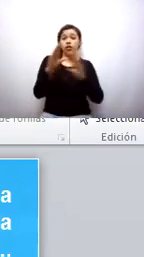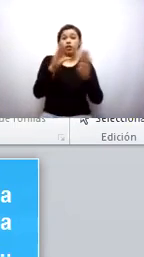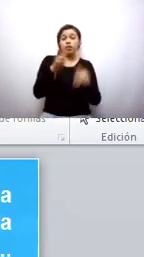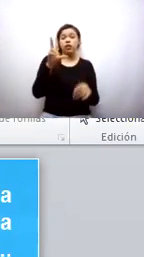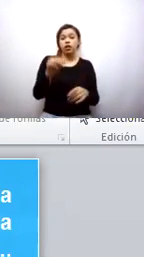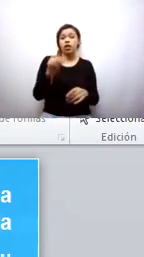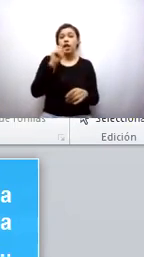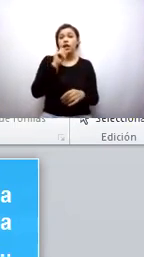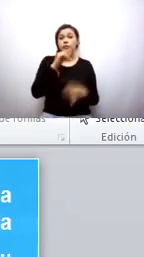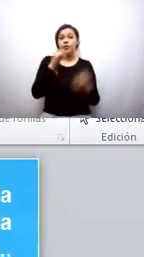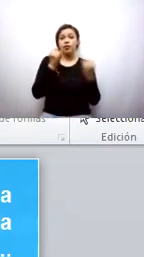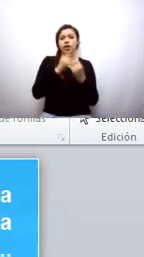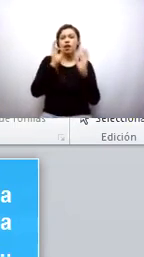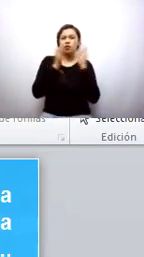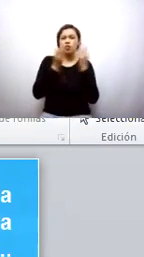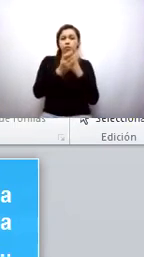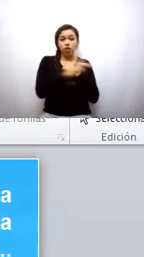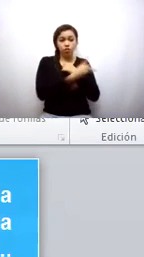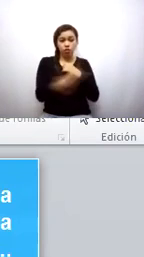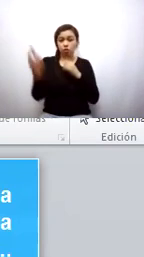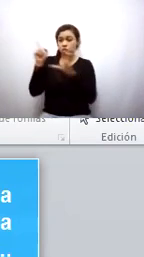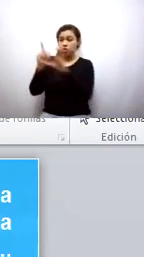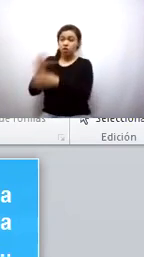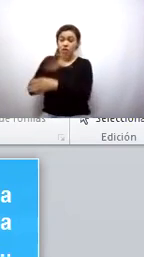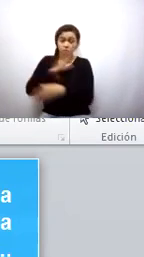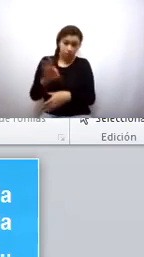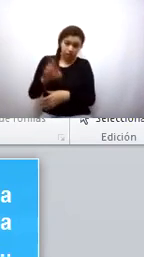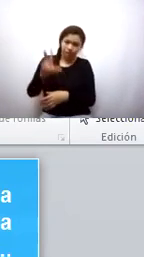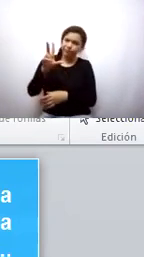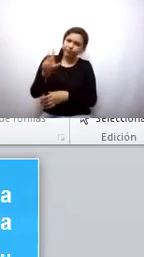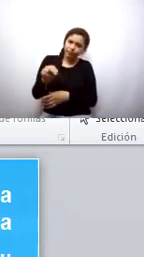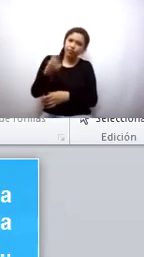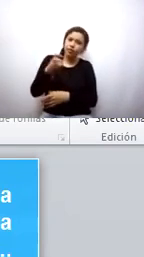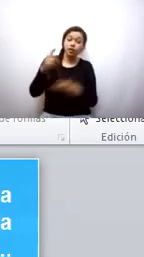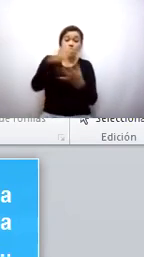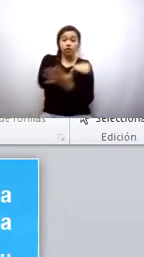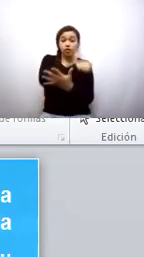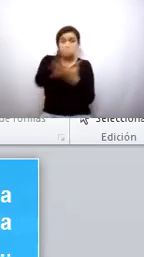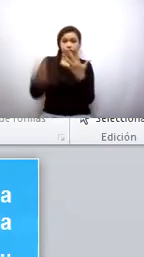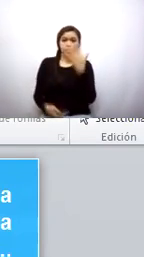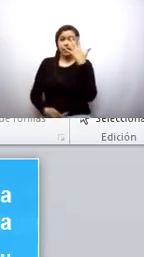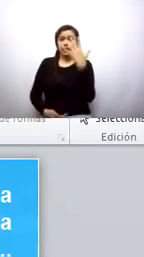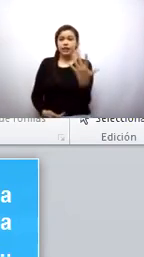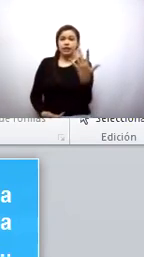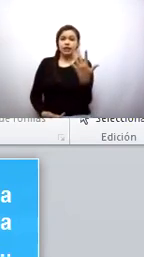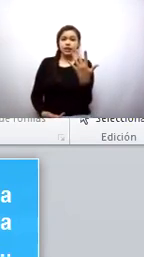para todos. De alguna manera podríamos estar de acuerdo en que estas 5 acepciones acerca de la educación a